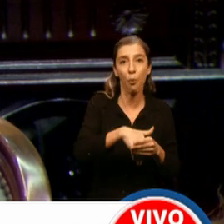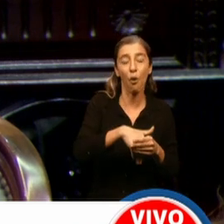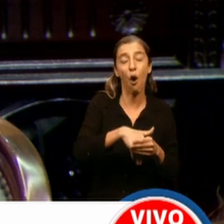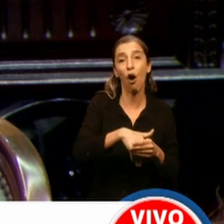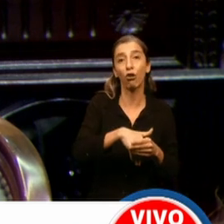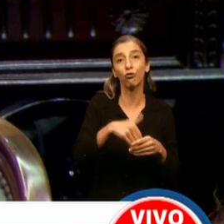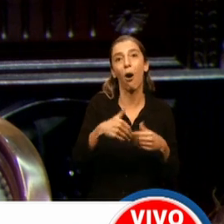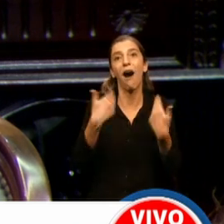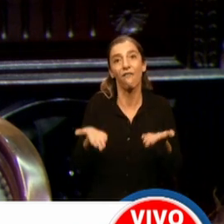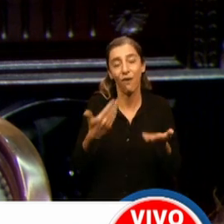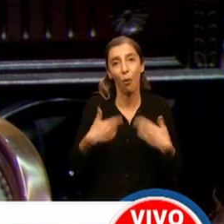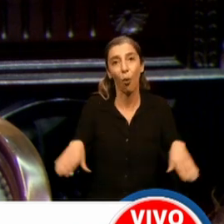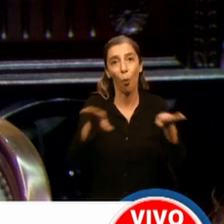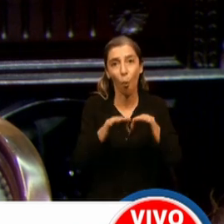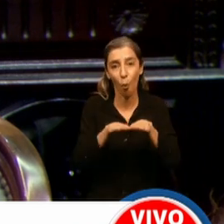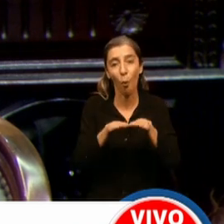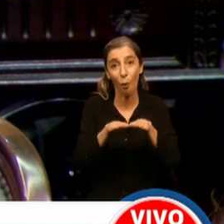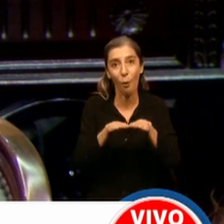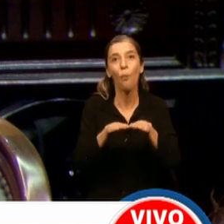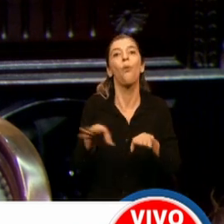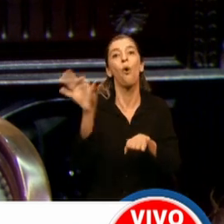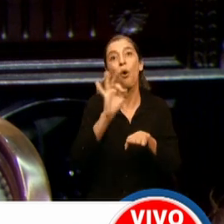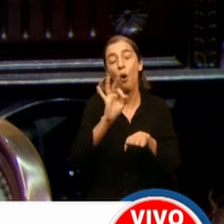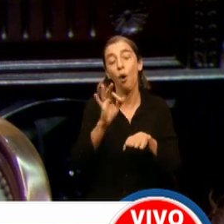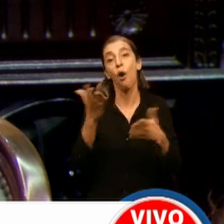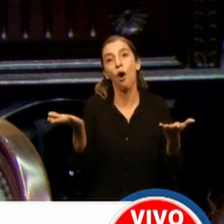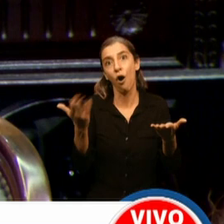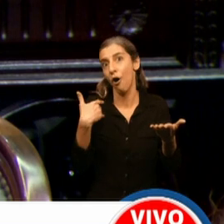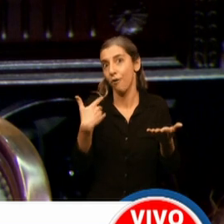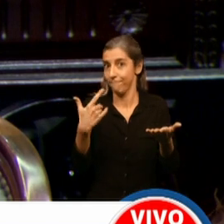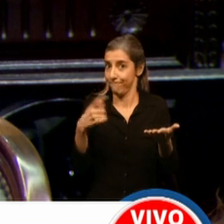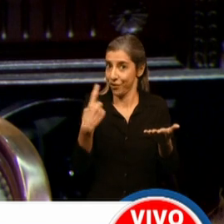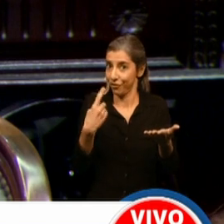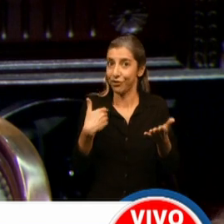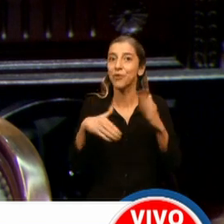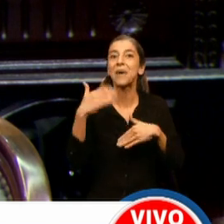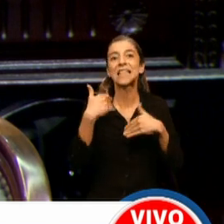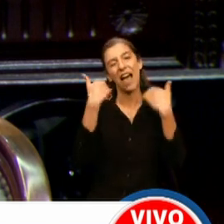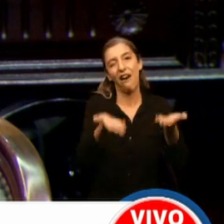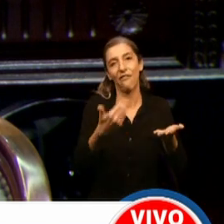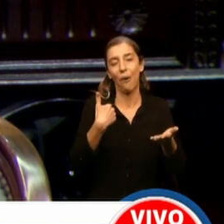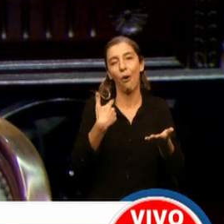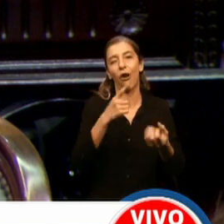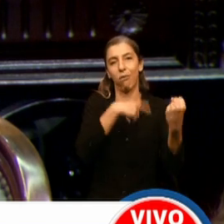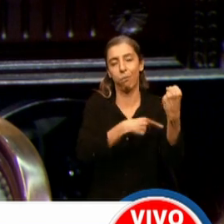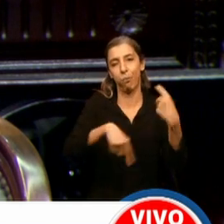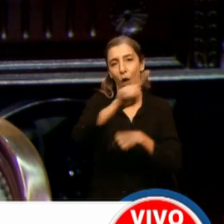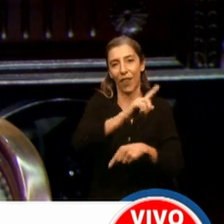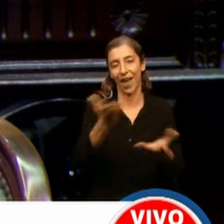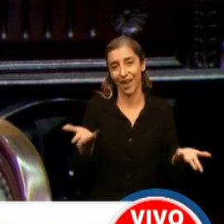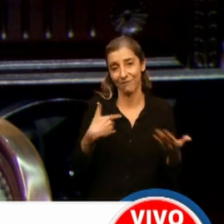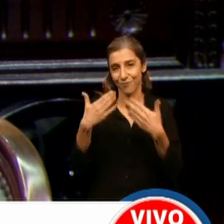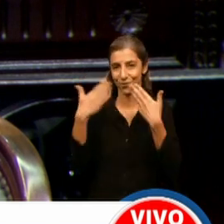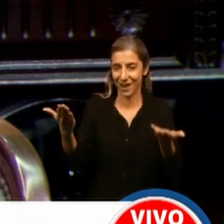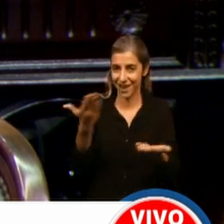favor de la igualdad de género o si vamos a votar en favor de los poderes reales muchas gracias señor